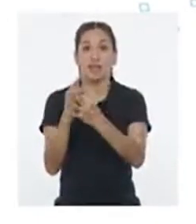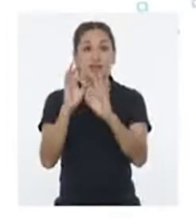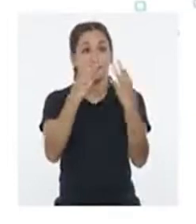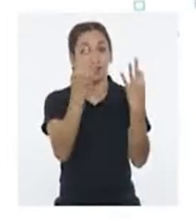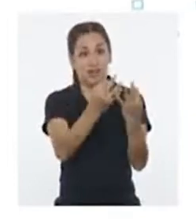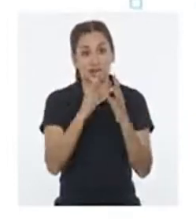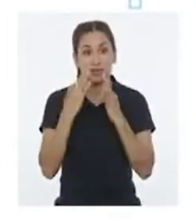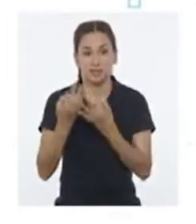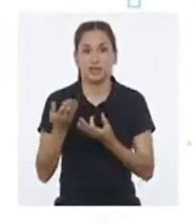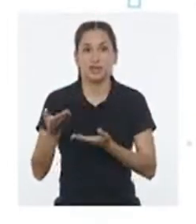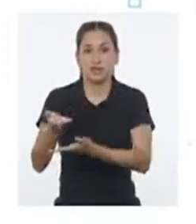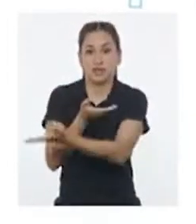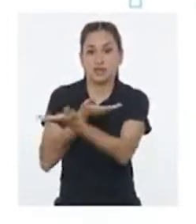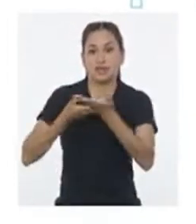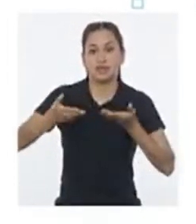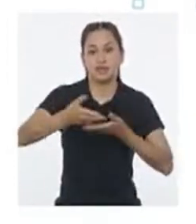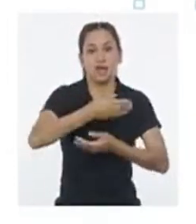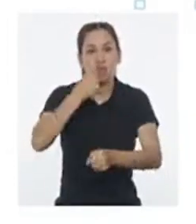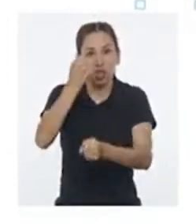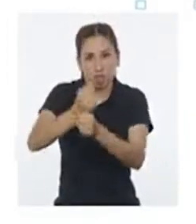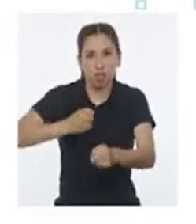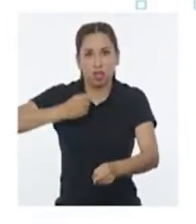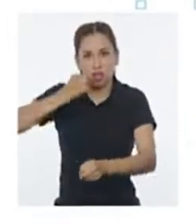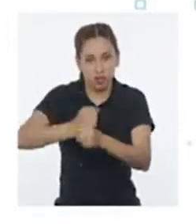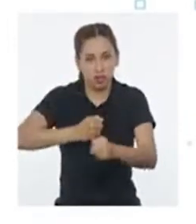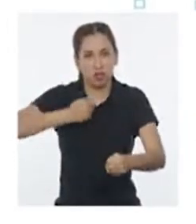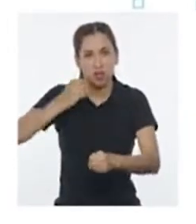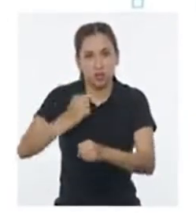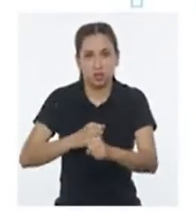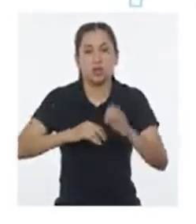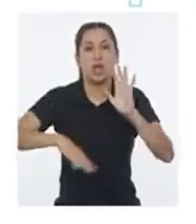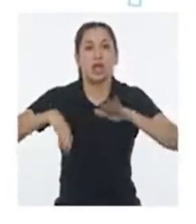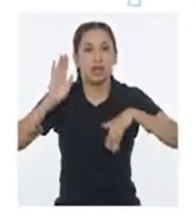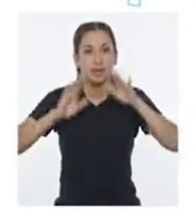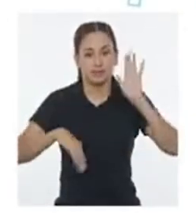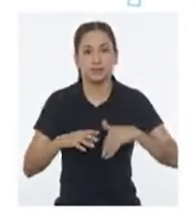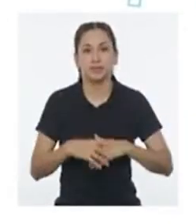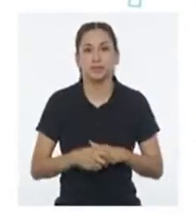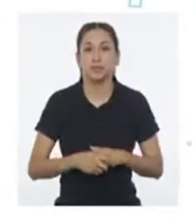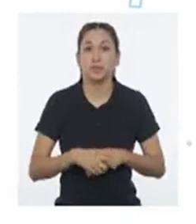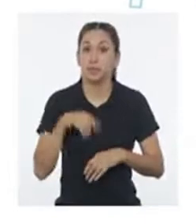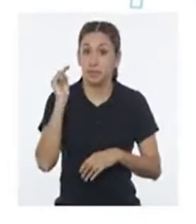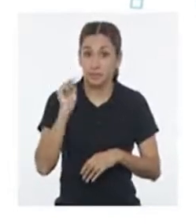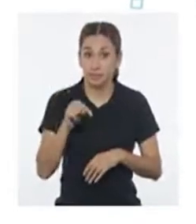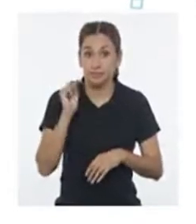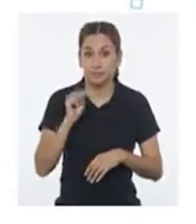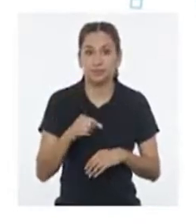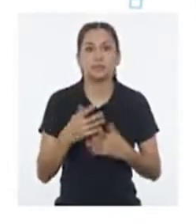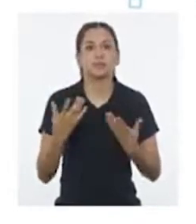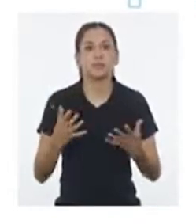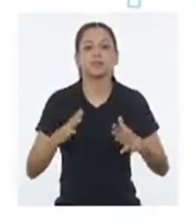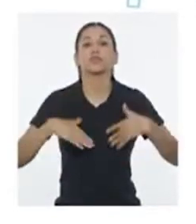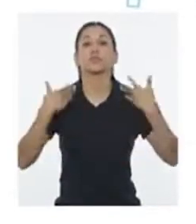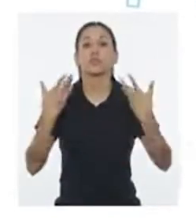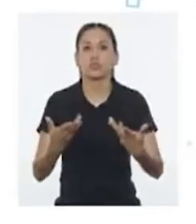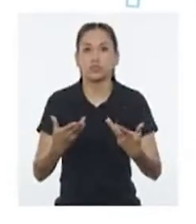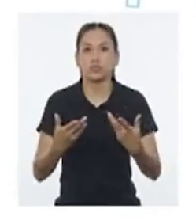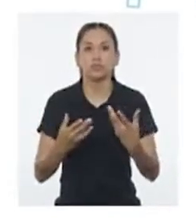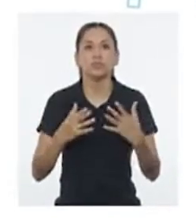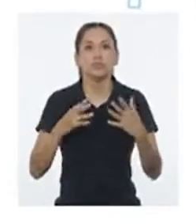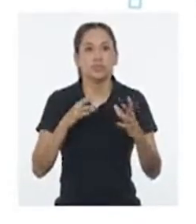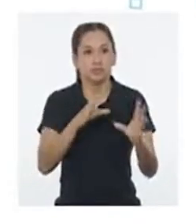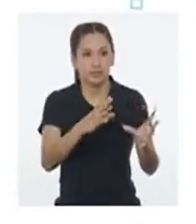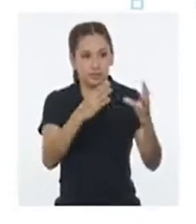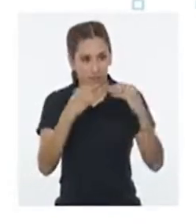parientes intercambiaban energía humana cuando era necesario. De esta manera, se